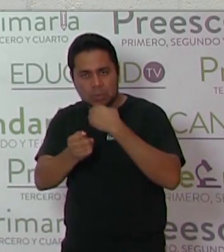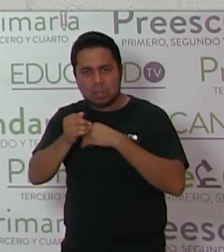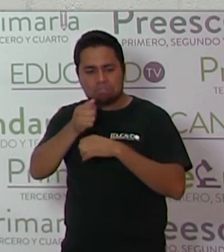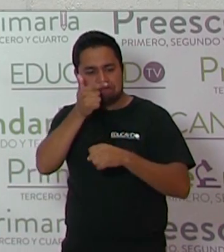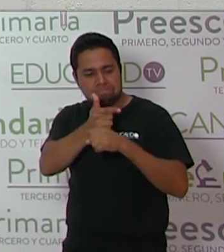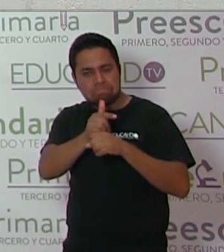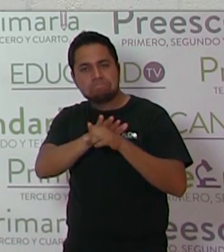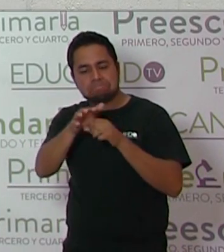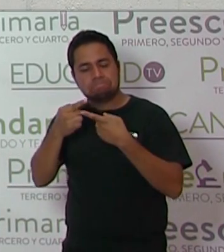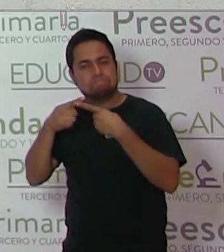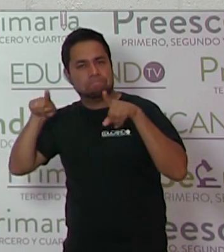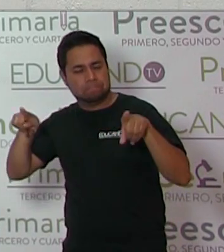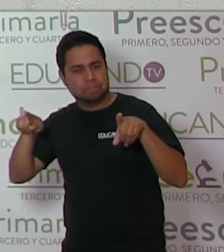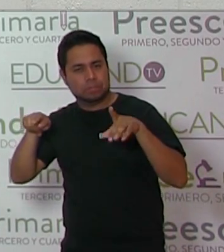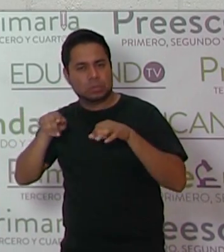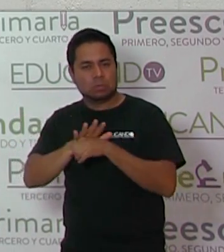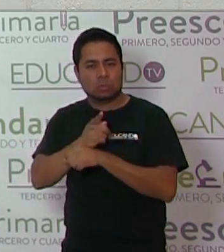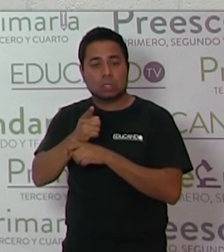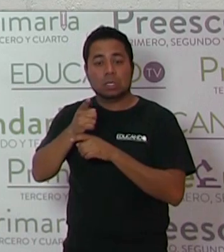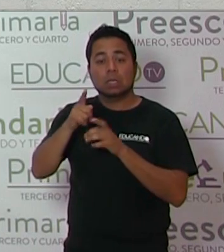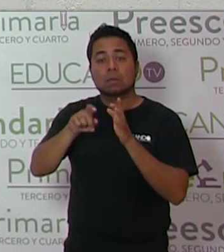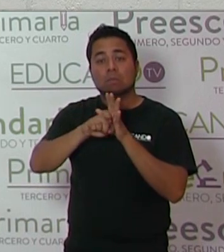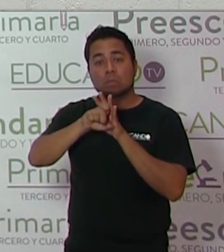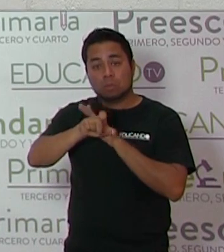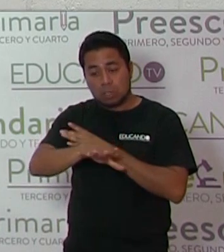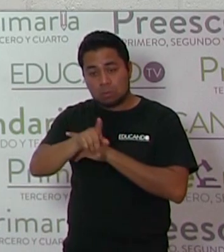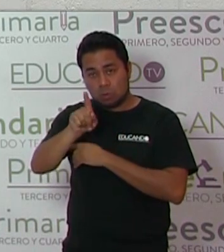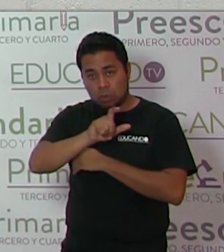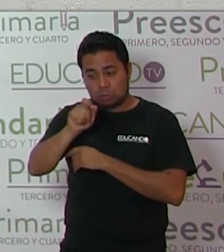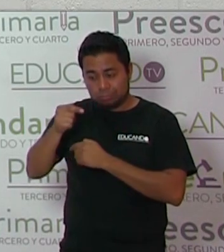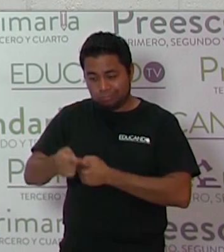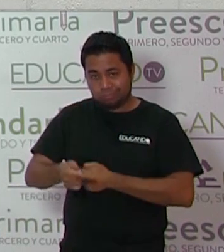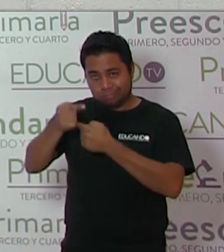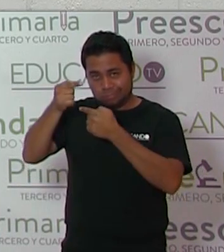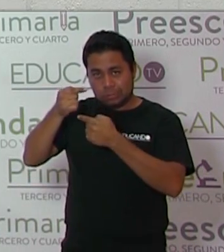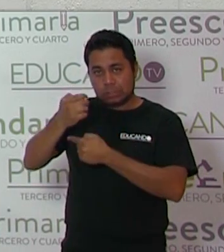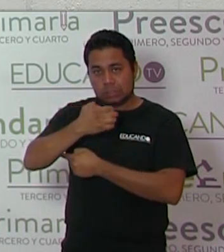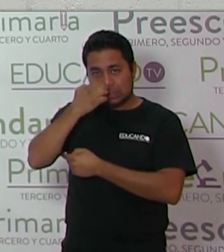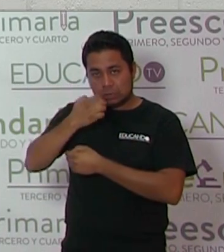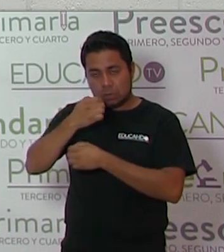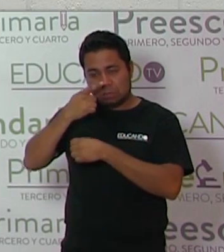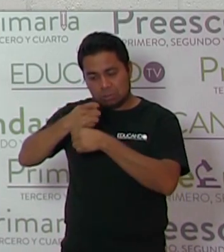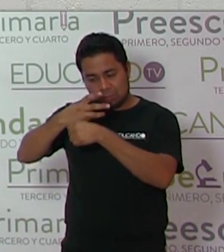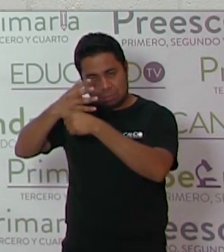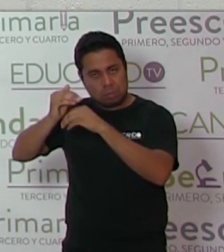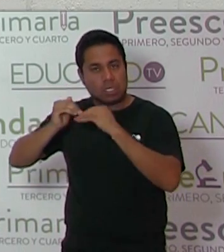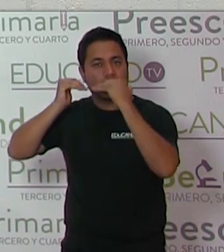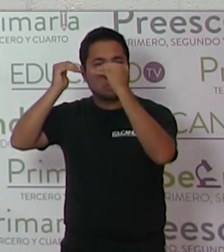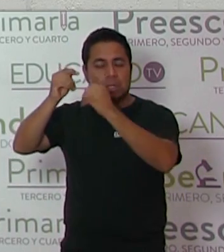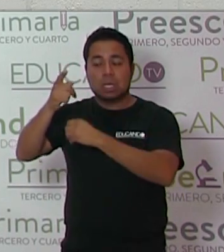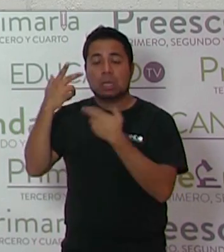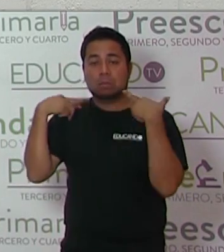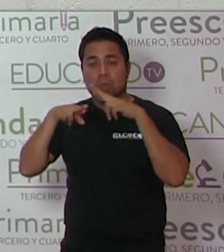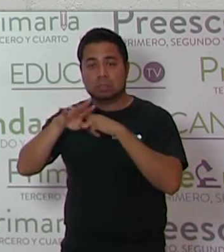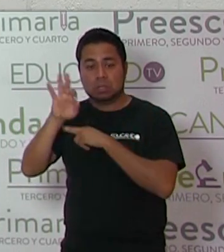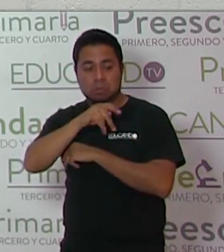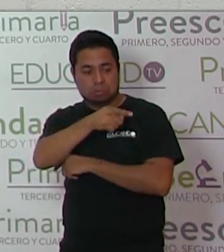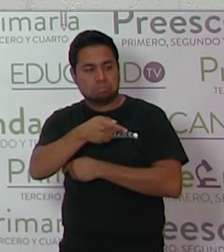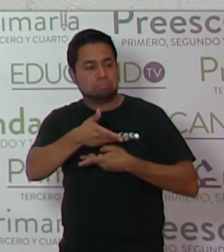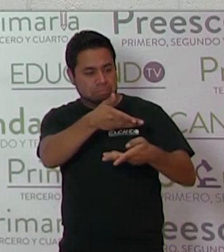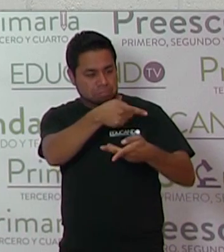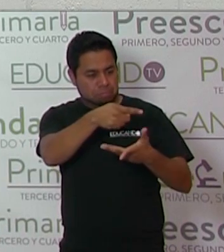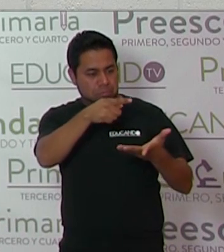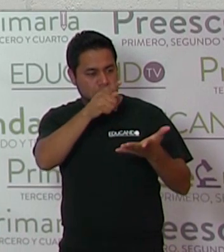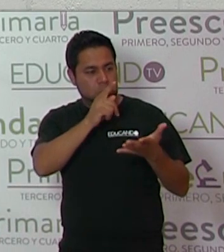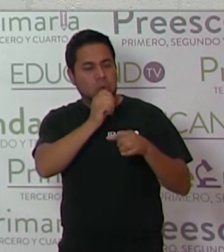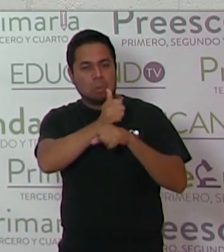puedan diferenciar. Porque igual cuando estén en otros niveles o en otros grados, los maestros les van a solicitar que escriban